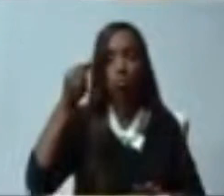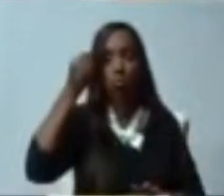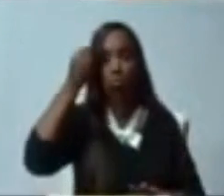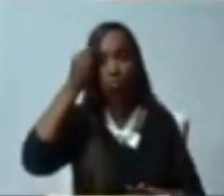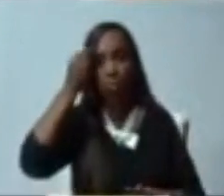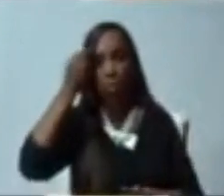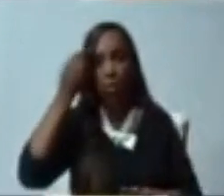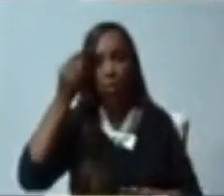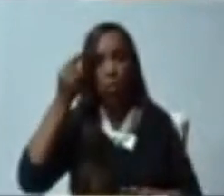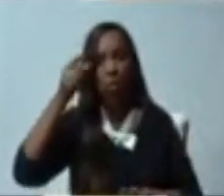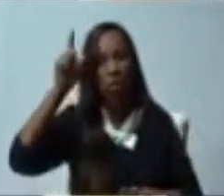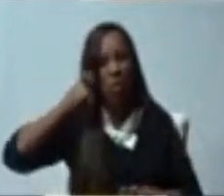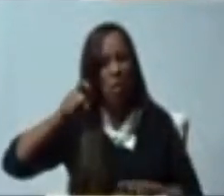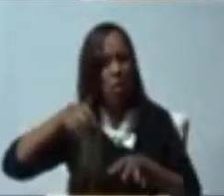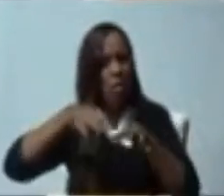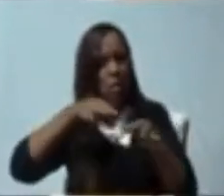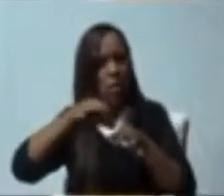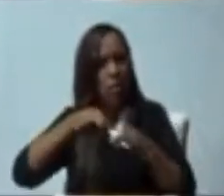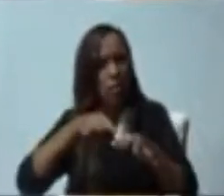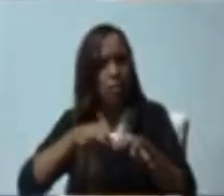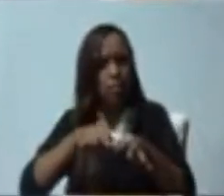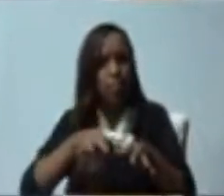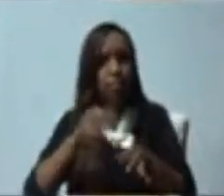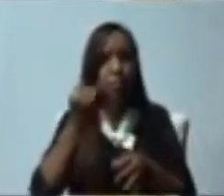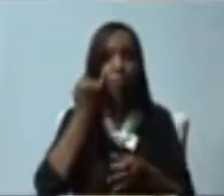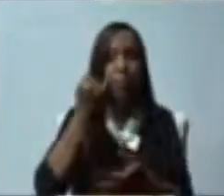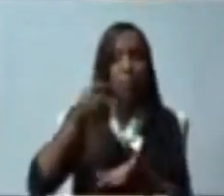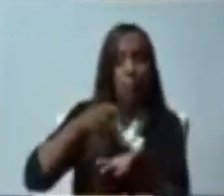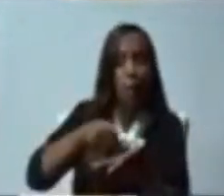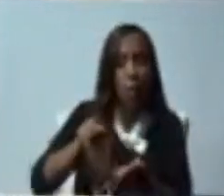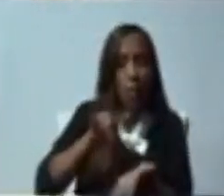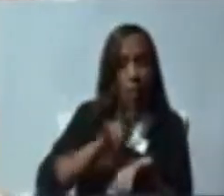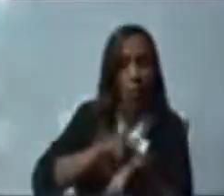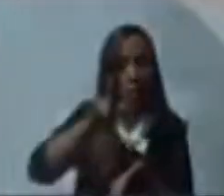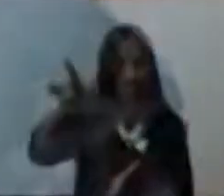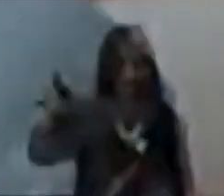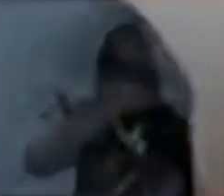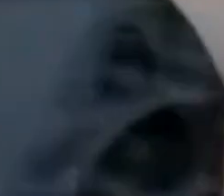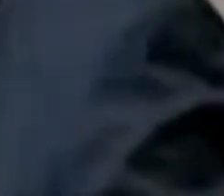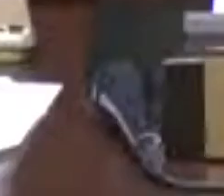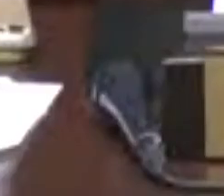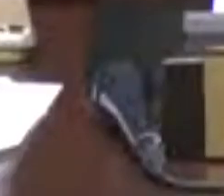sesión si quisiese invertir en una línea aérea nacional. Gracias, presidente. Luis Enríquez.